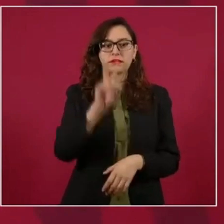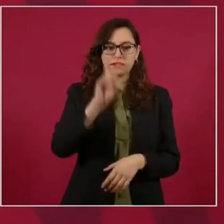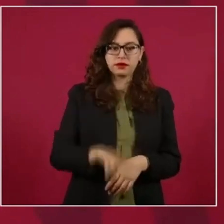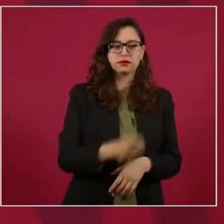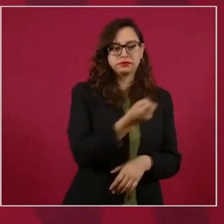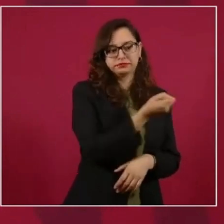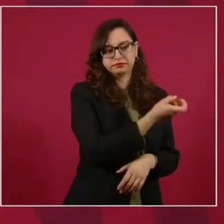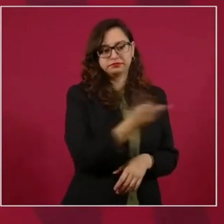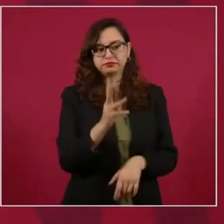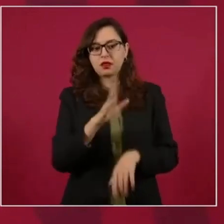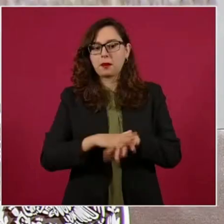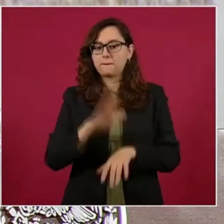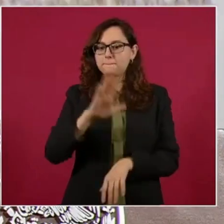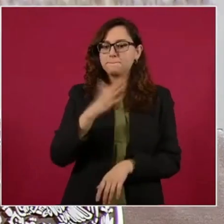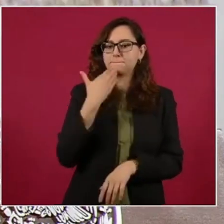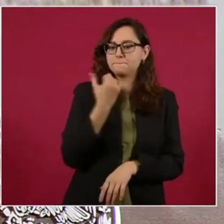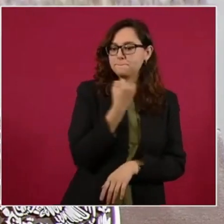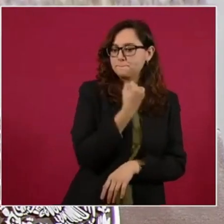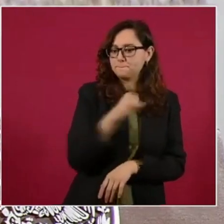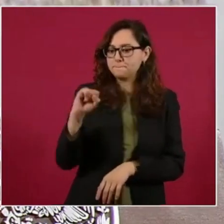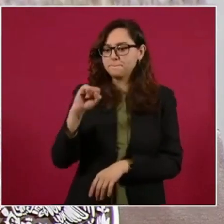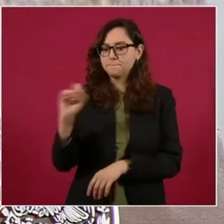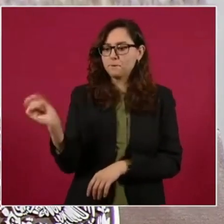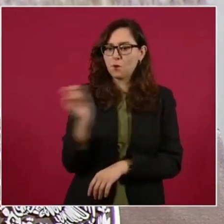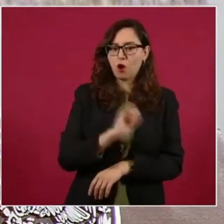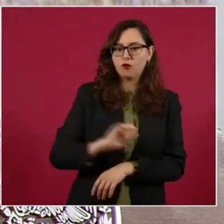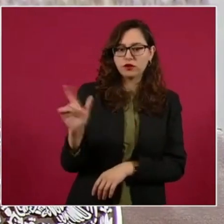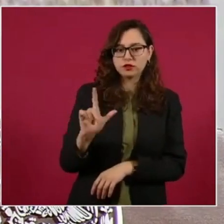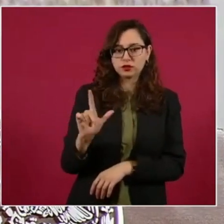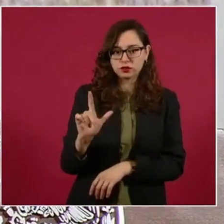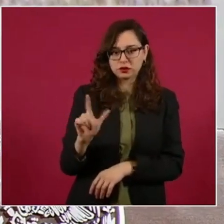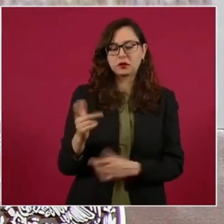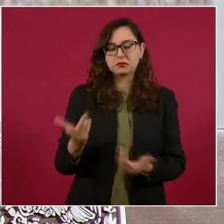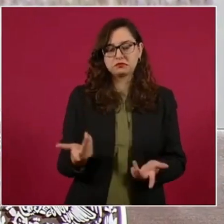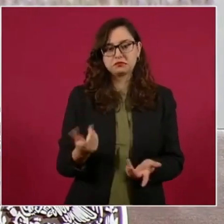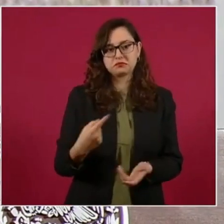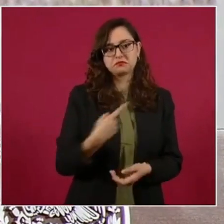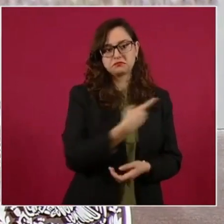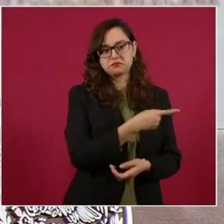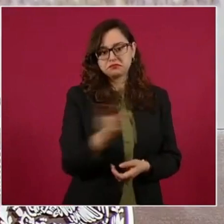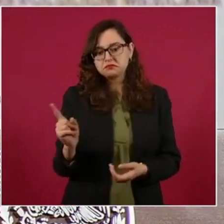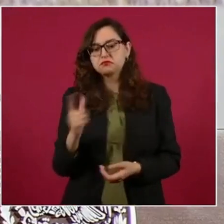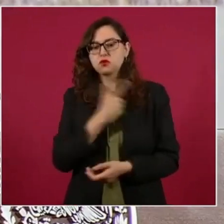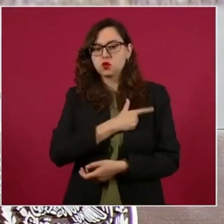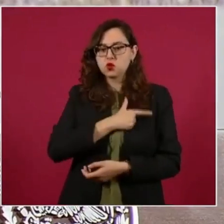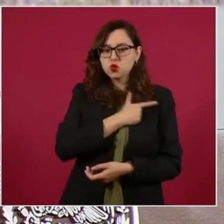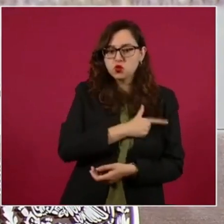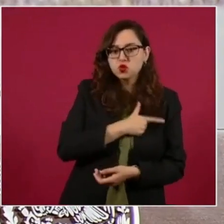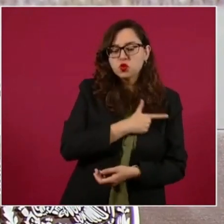profesionalizar y ayudar a quienes tienen esta vocación